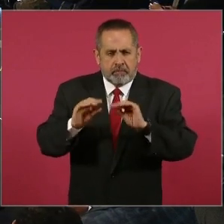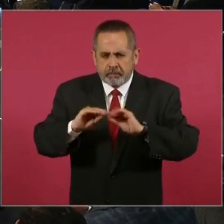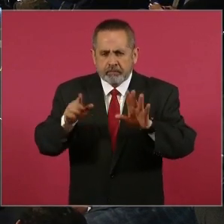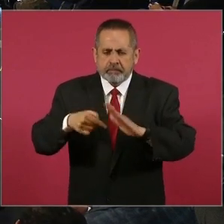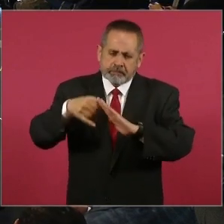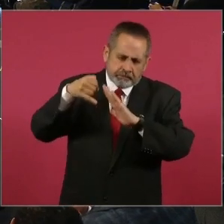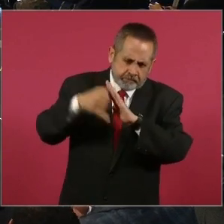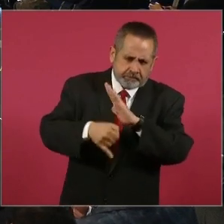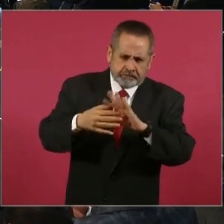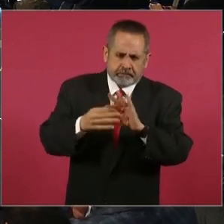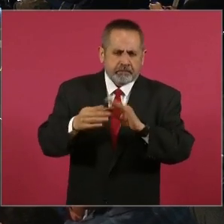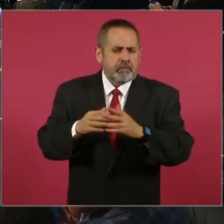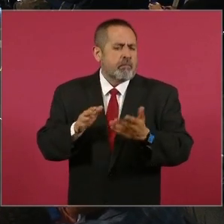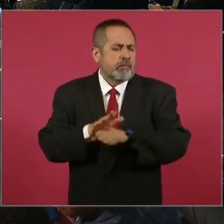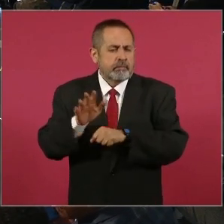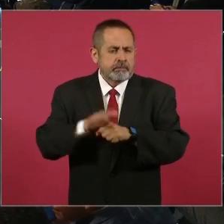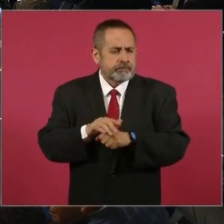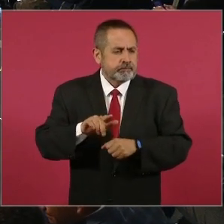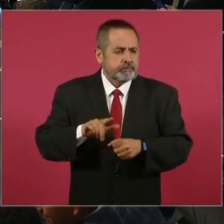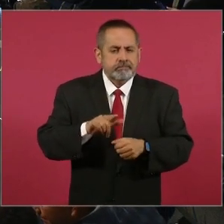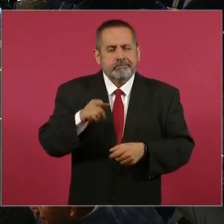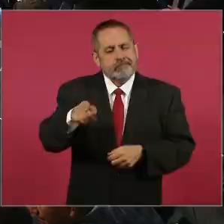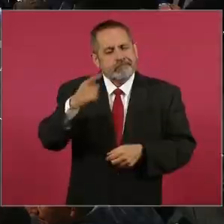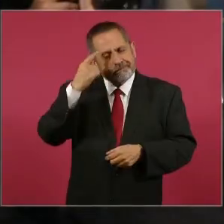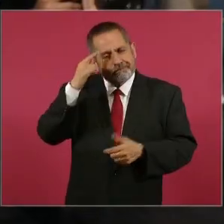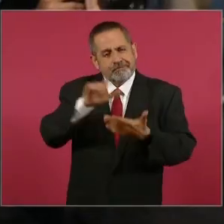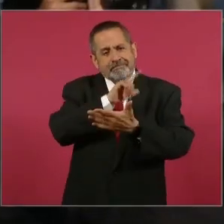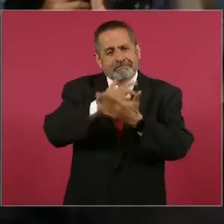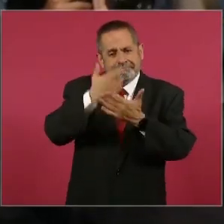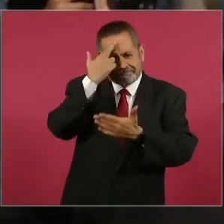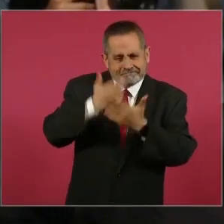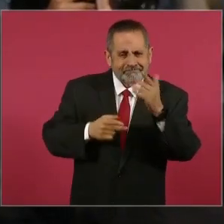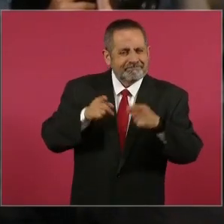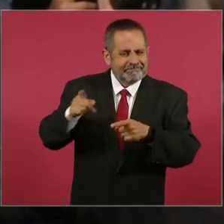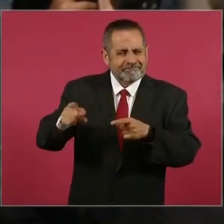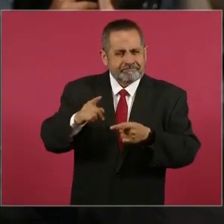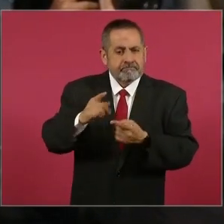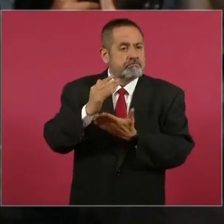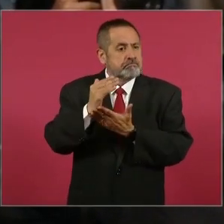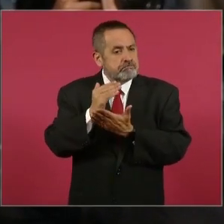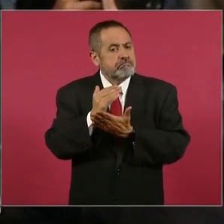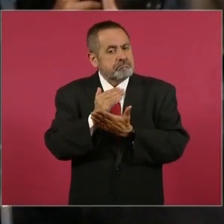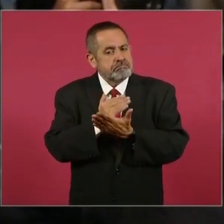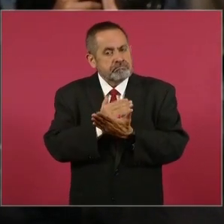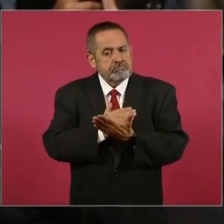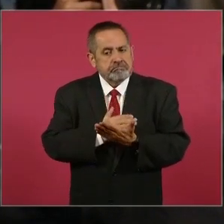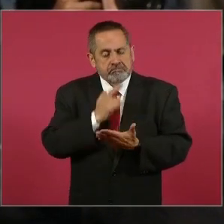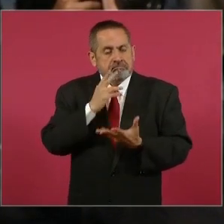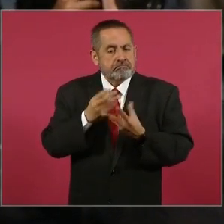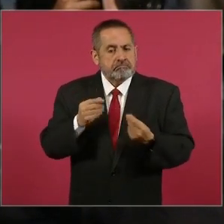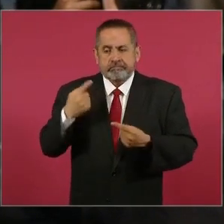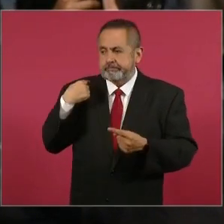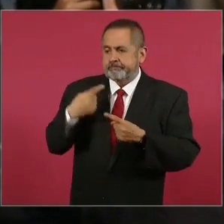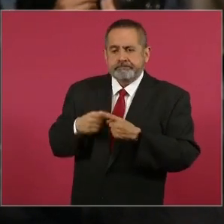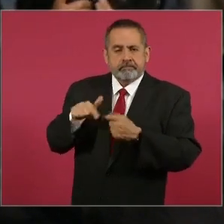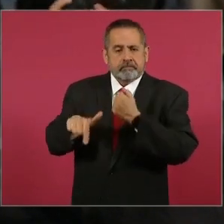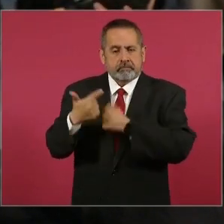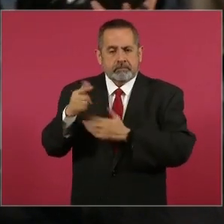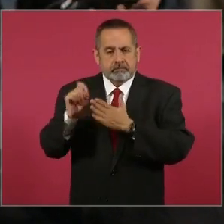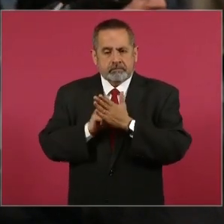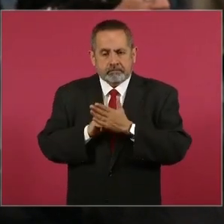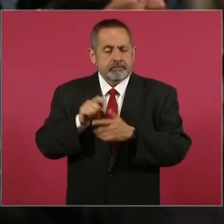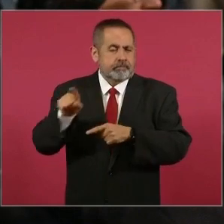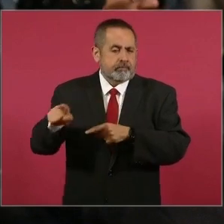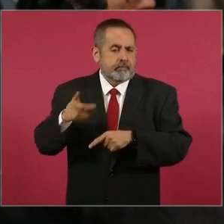fueron estas estos delitos que disminuyeron que han disminuido en la entidad en estos 12 meses de la administración del doctor Américo Villarreal